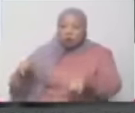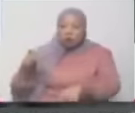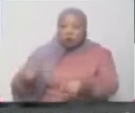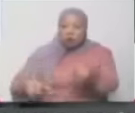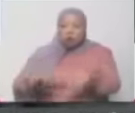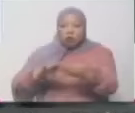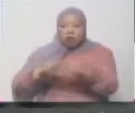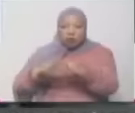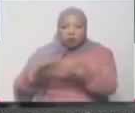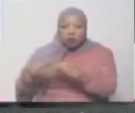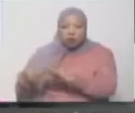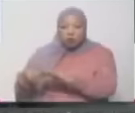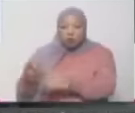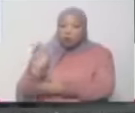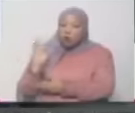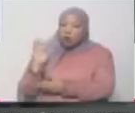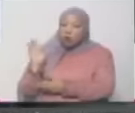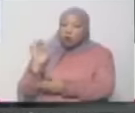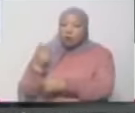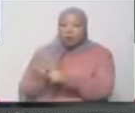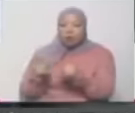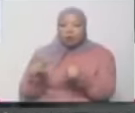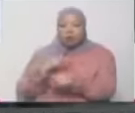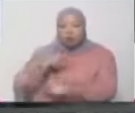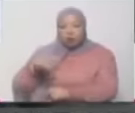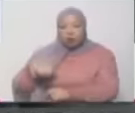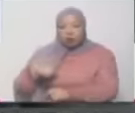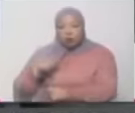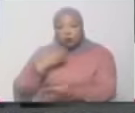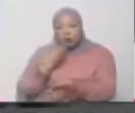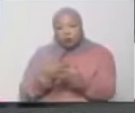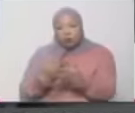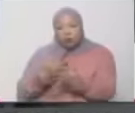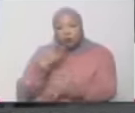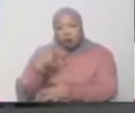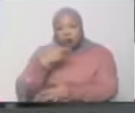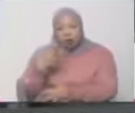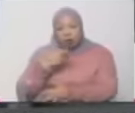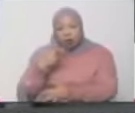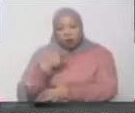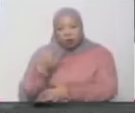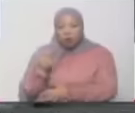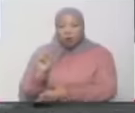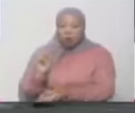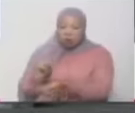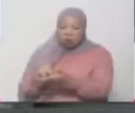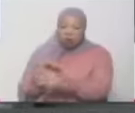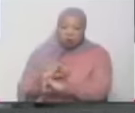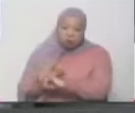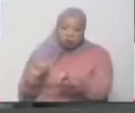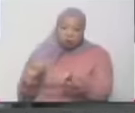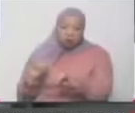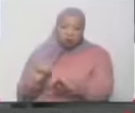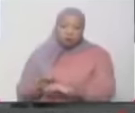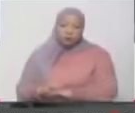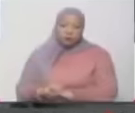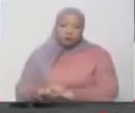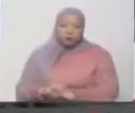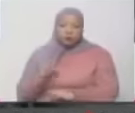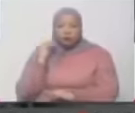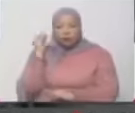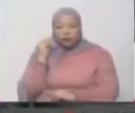donde no existe el parlamento comunal y que nosotros como proyecto político aspiramos que se consolide en todo el territorio. Yo creo que